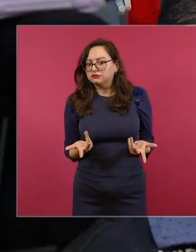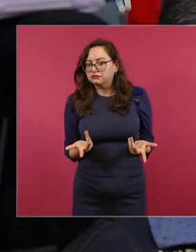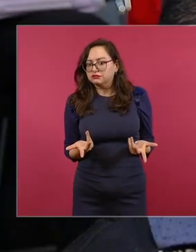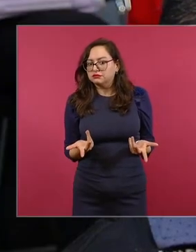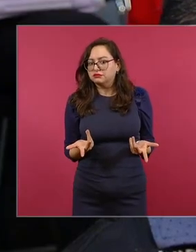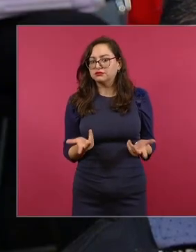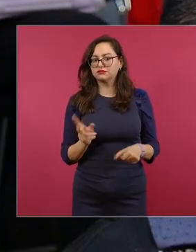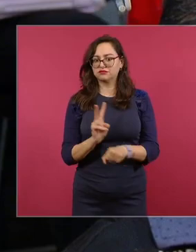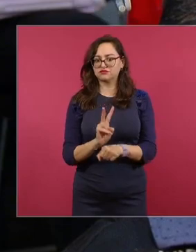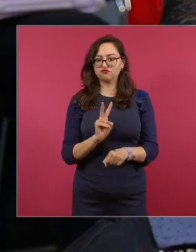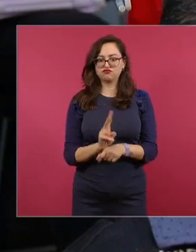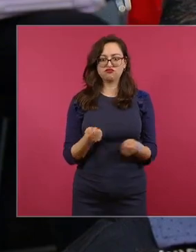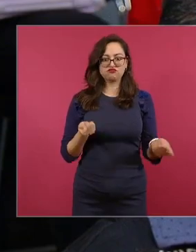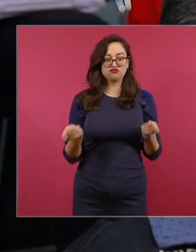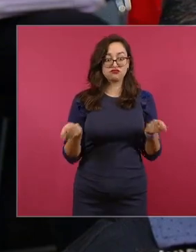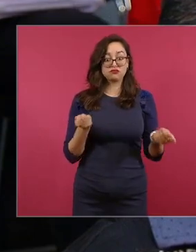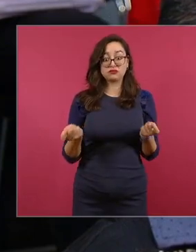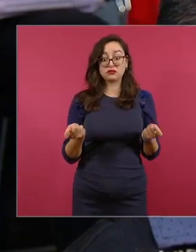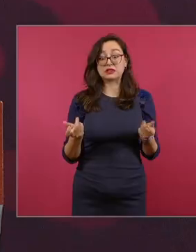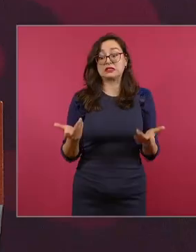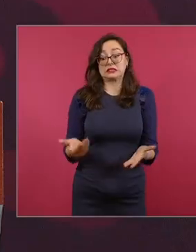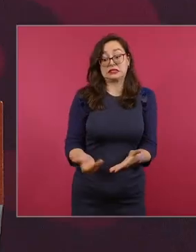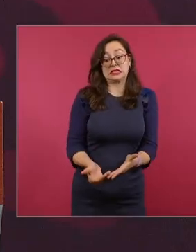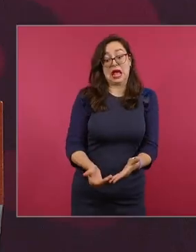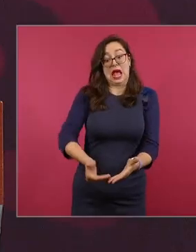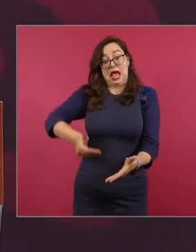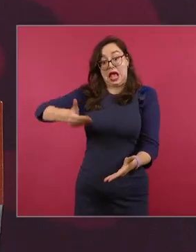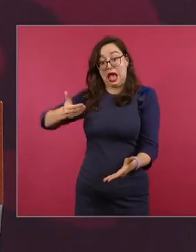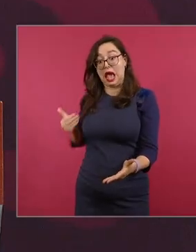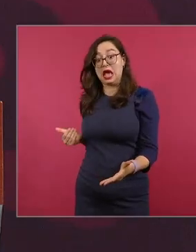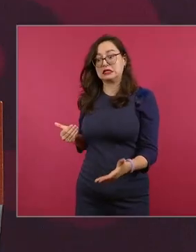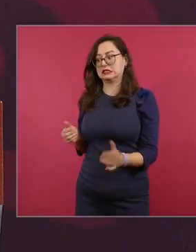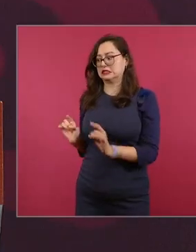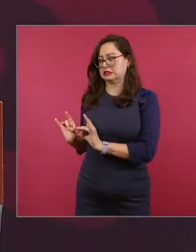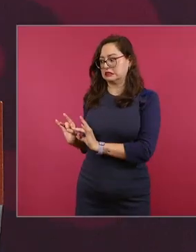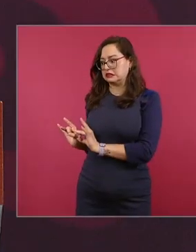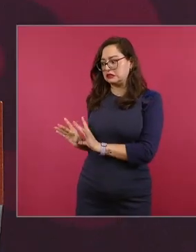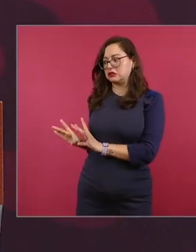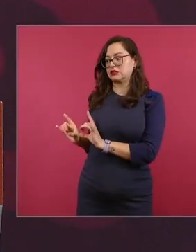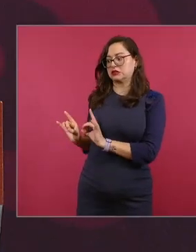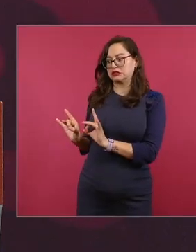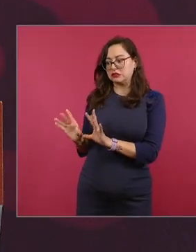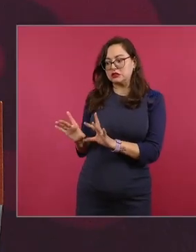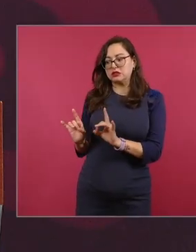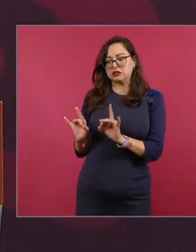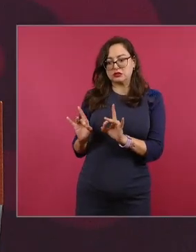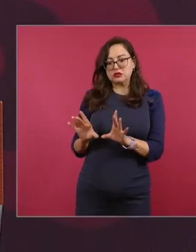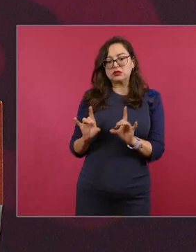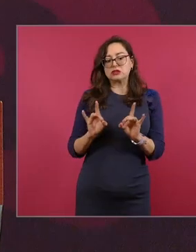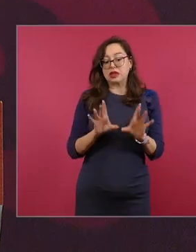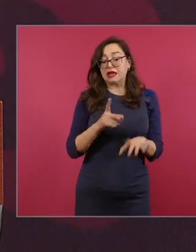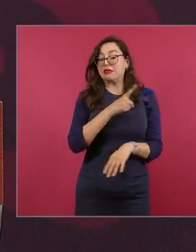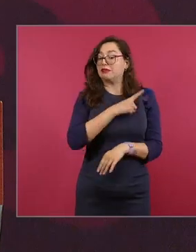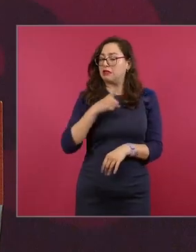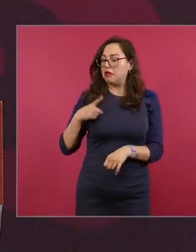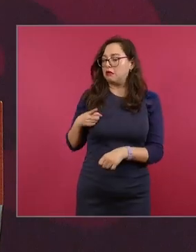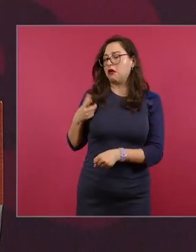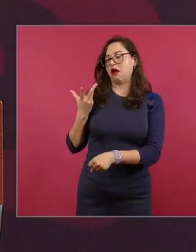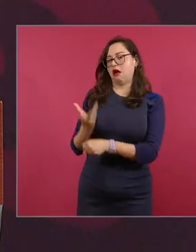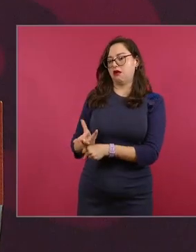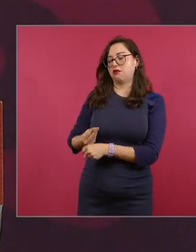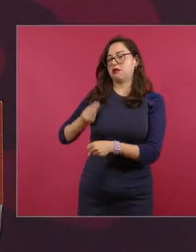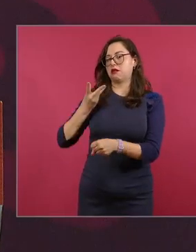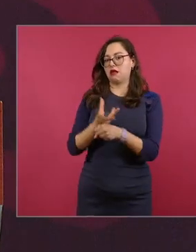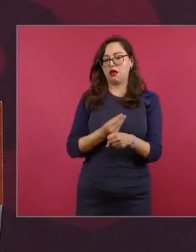Entonces, son concepciones distintas. Todos tenemos que ayudarnos mutuamente, lo